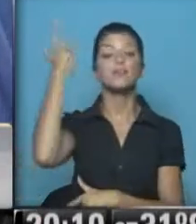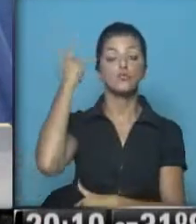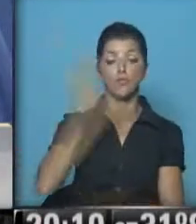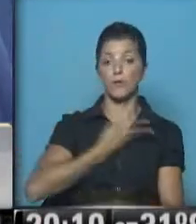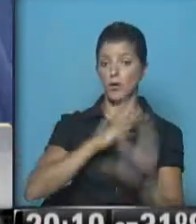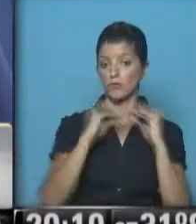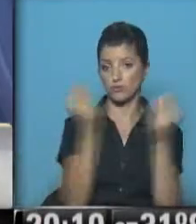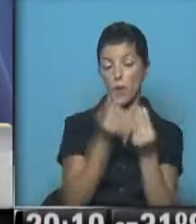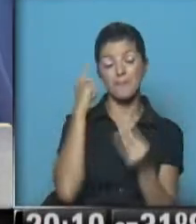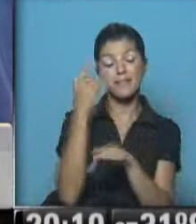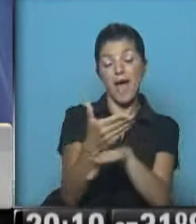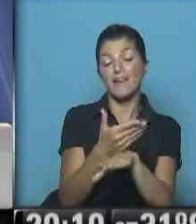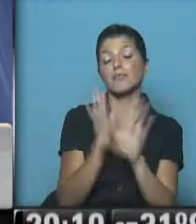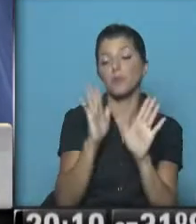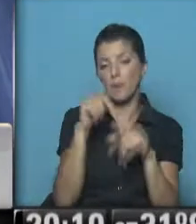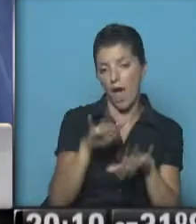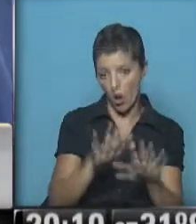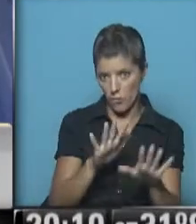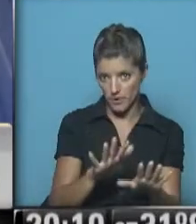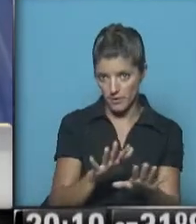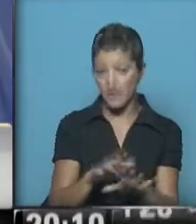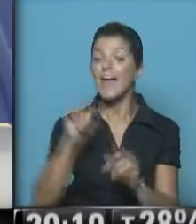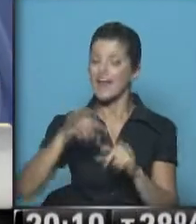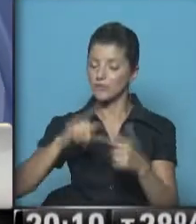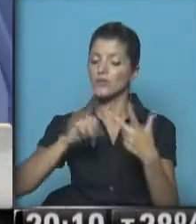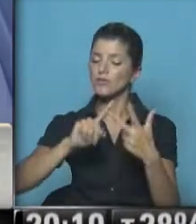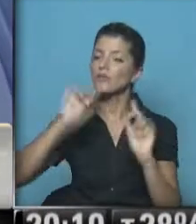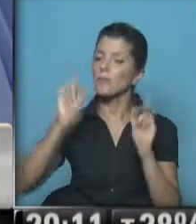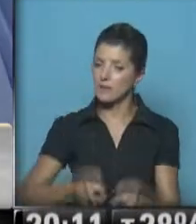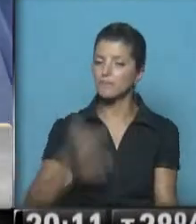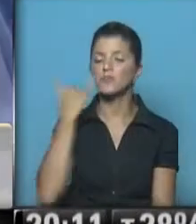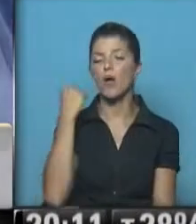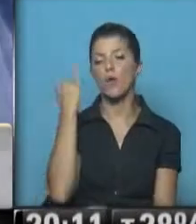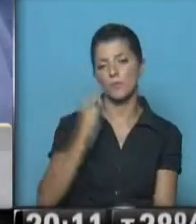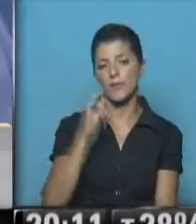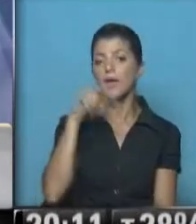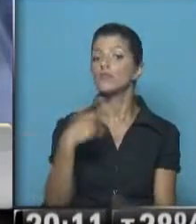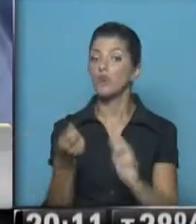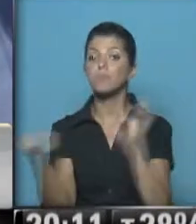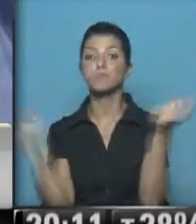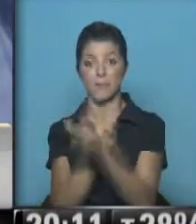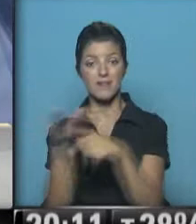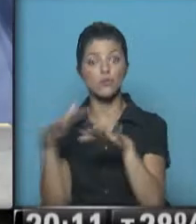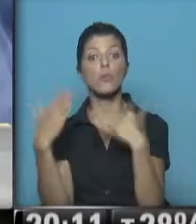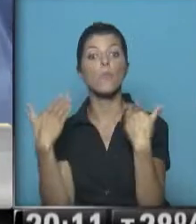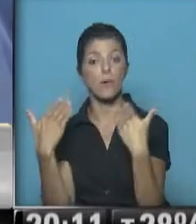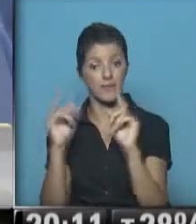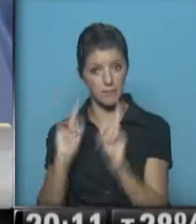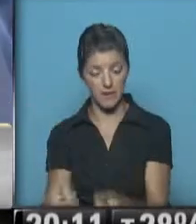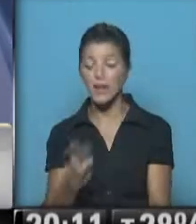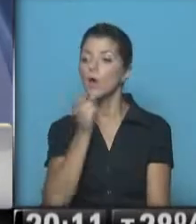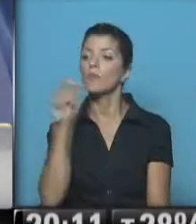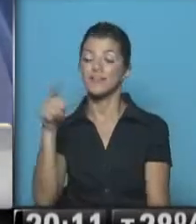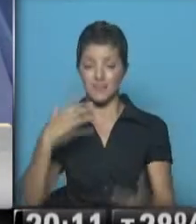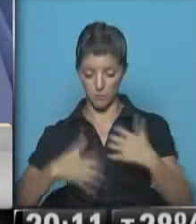esperaba antes, apareció ahora. Veamos, esto también, ya lo conté acá, eso también puede cambiar el curso de la investigación dependiendo si se